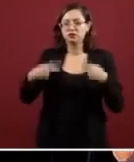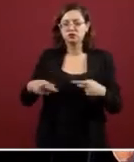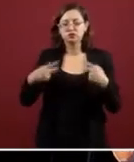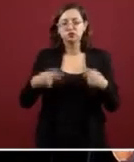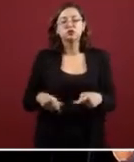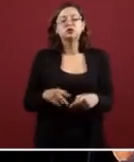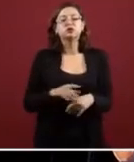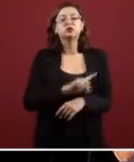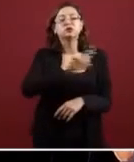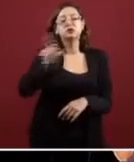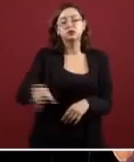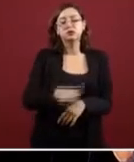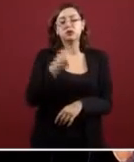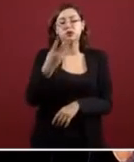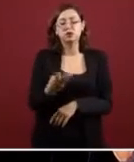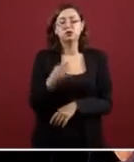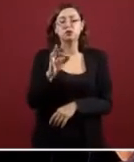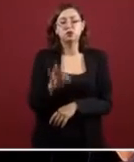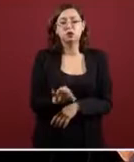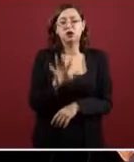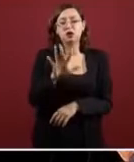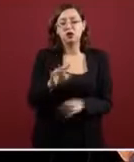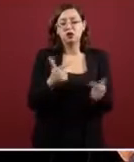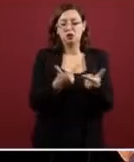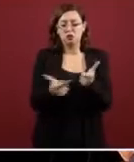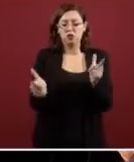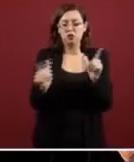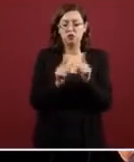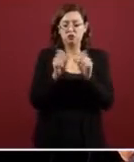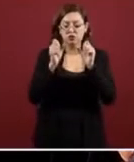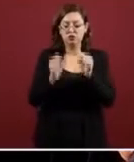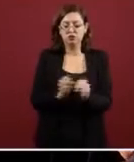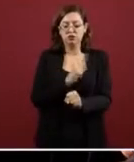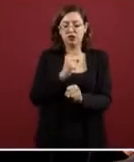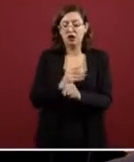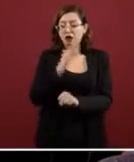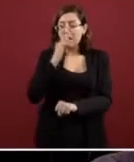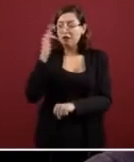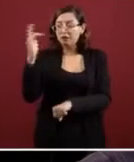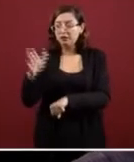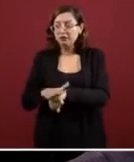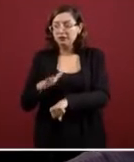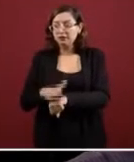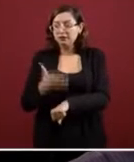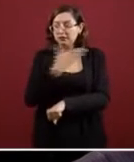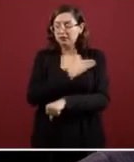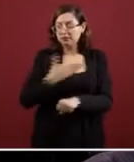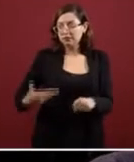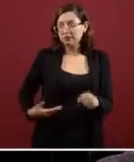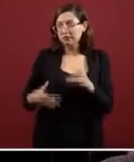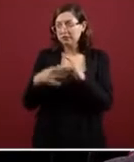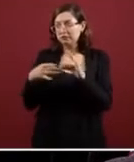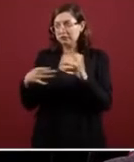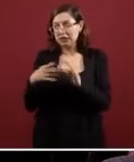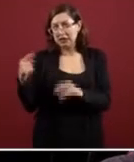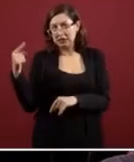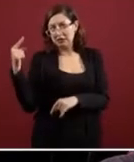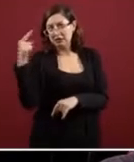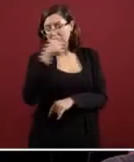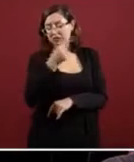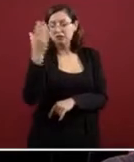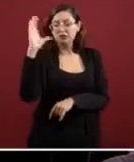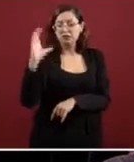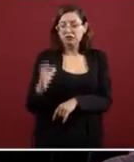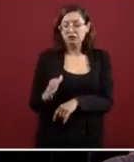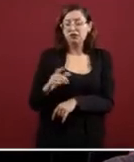las 16:45, el Gabinete de Seguridad informa al señor presidente sobre lo que está sucediendo en Culiacán, y